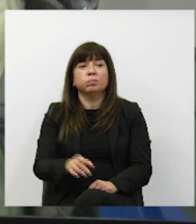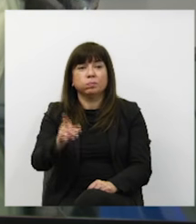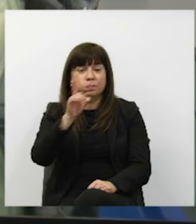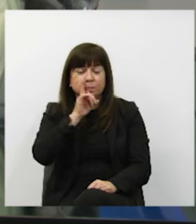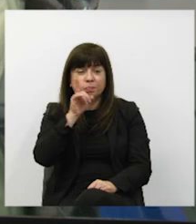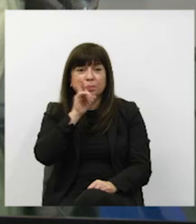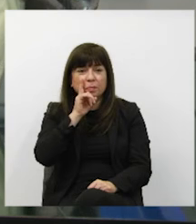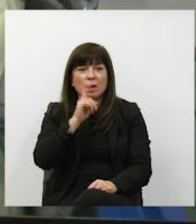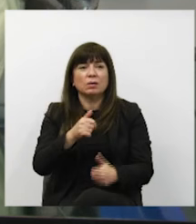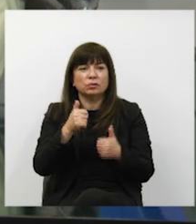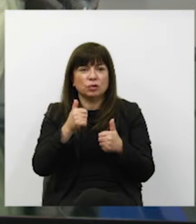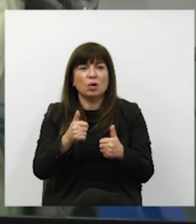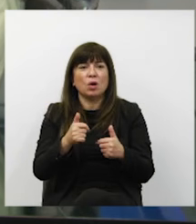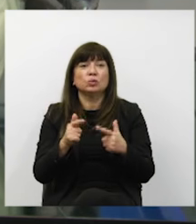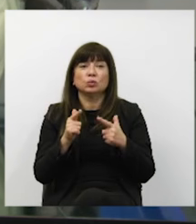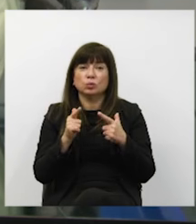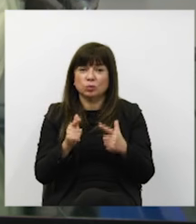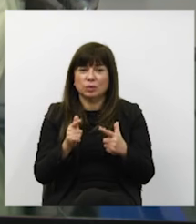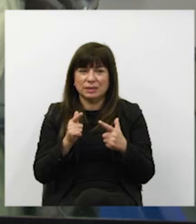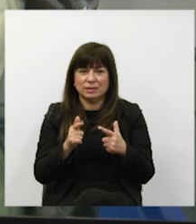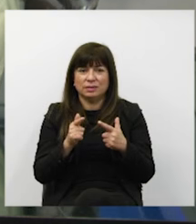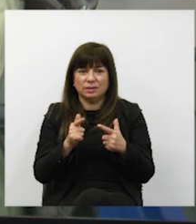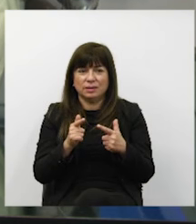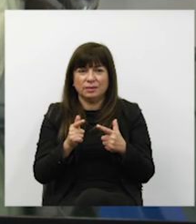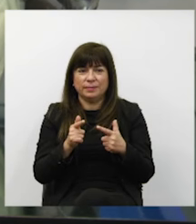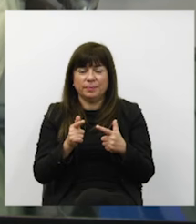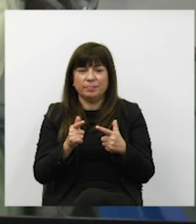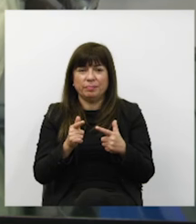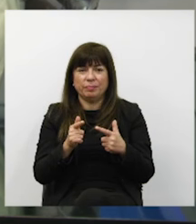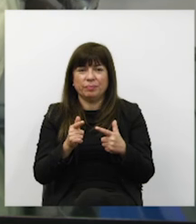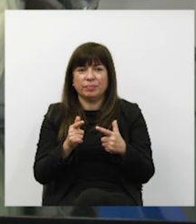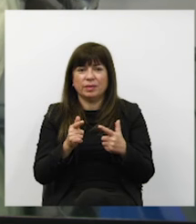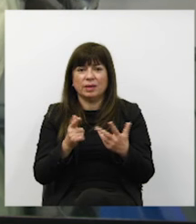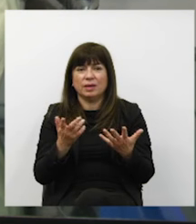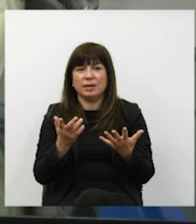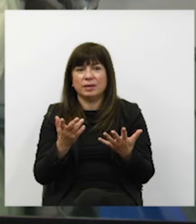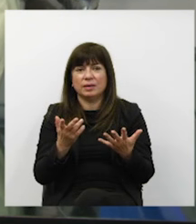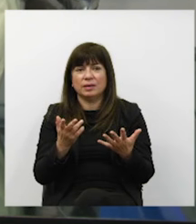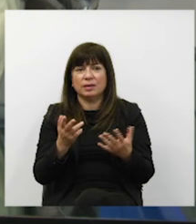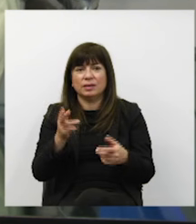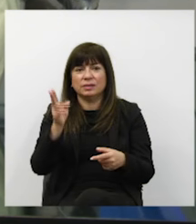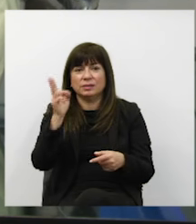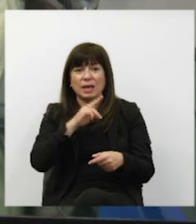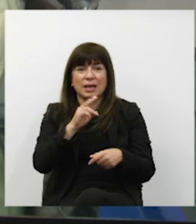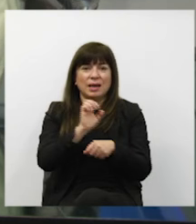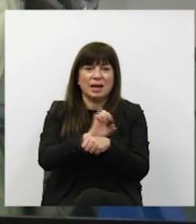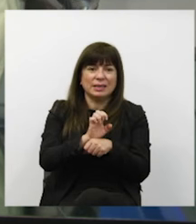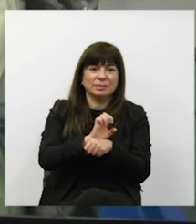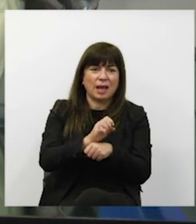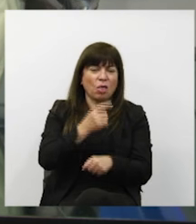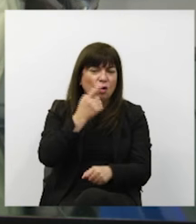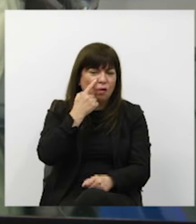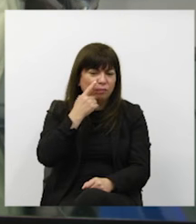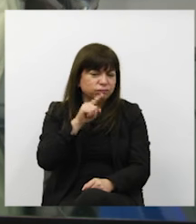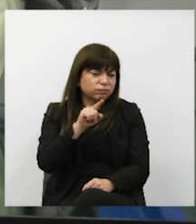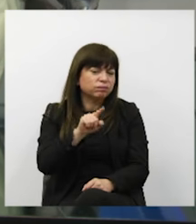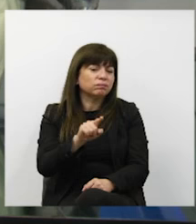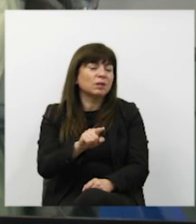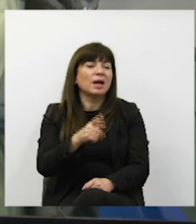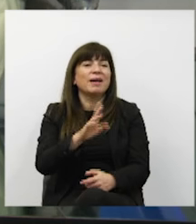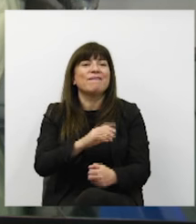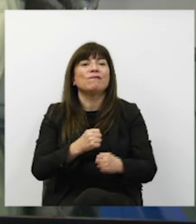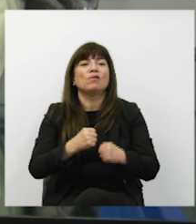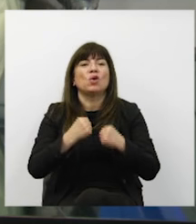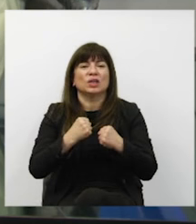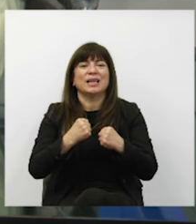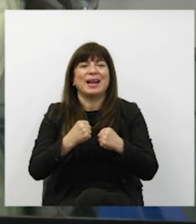cómo proveer esos warrants sin que el Estado entre en sospecha, y creo que la fortaleza